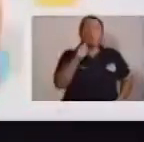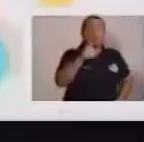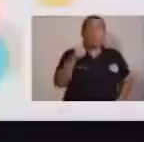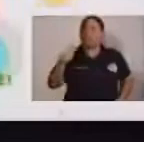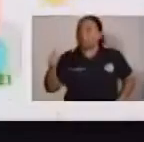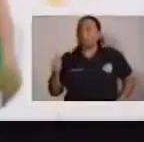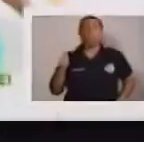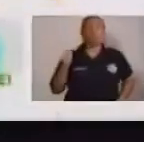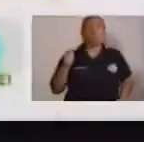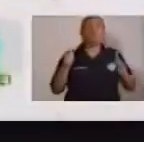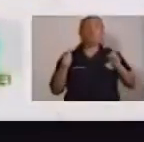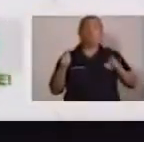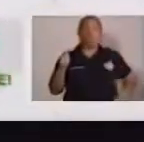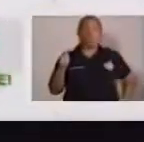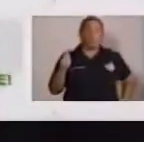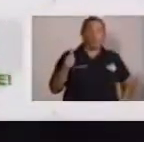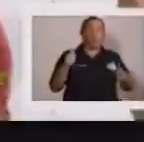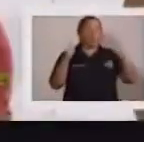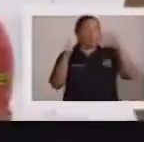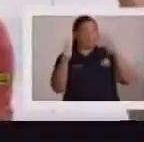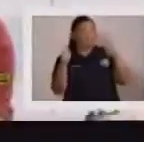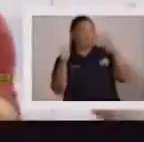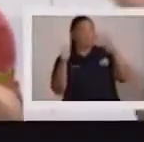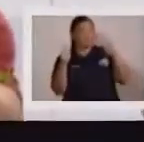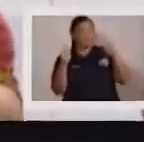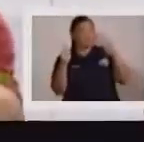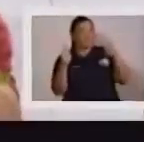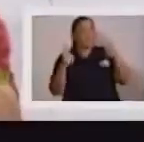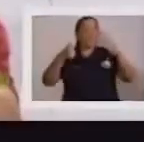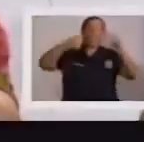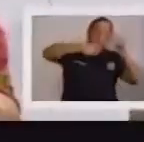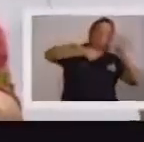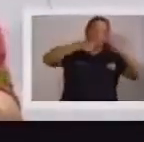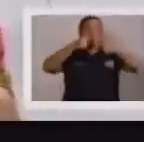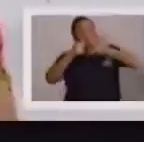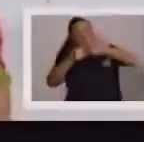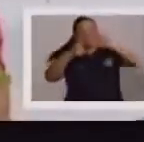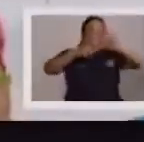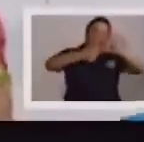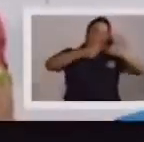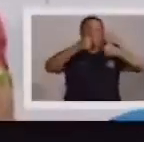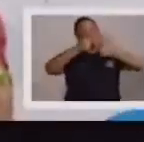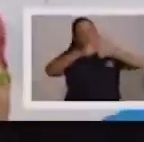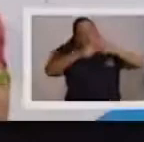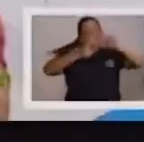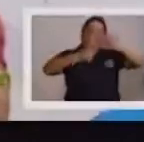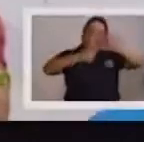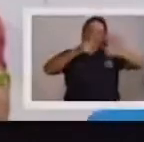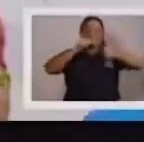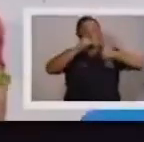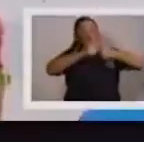¿dónde está? Aquí estoy. Gusto en saludarte,